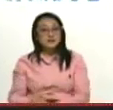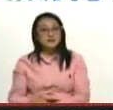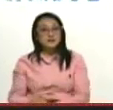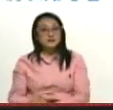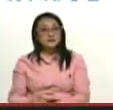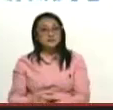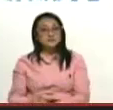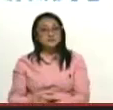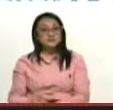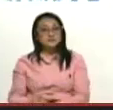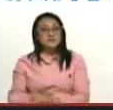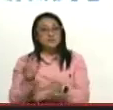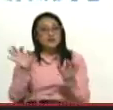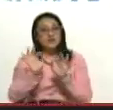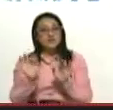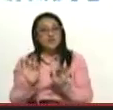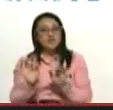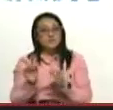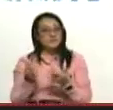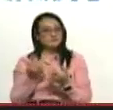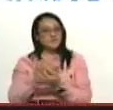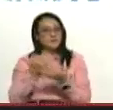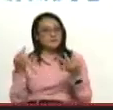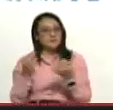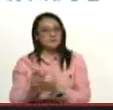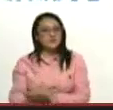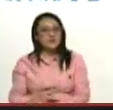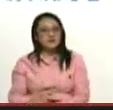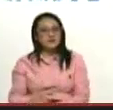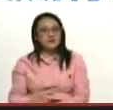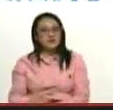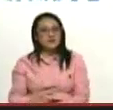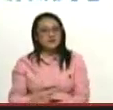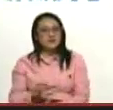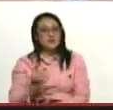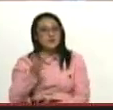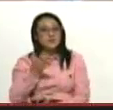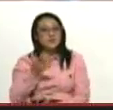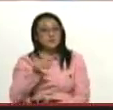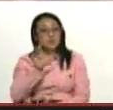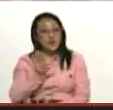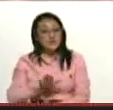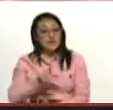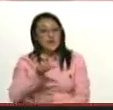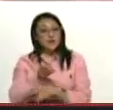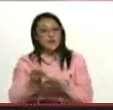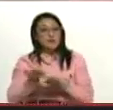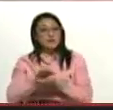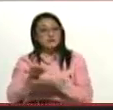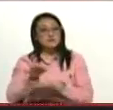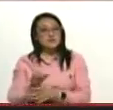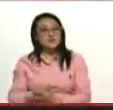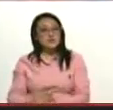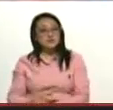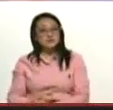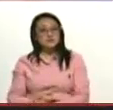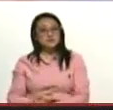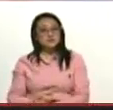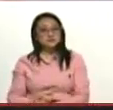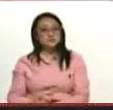es una condición fascinante cuando tú estás en una isla cuando estamos en una isla